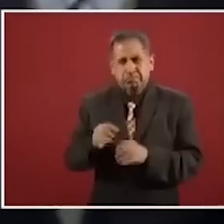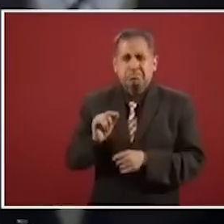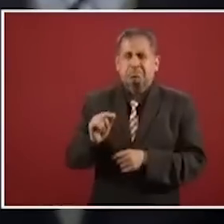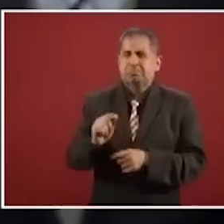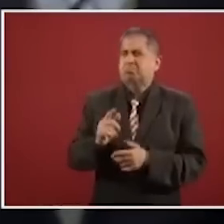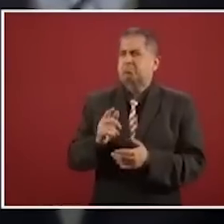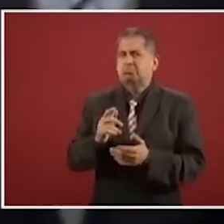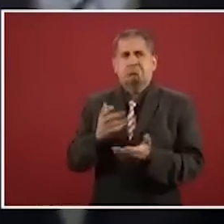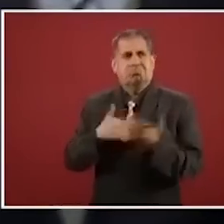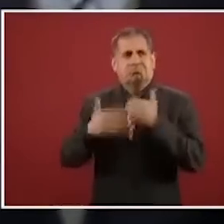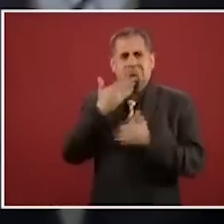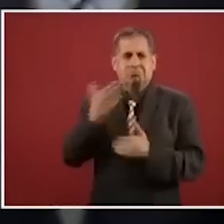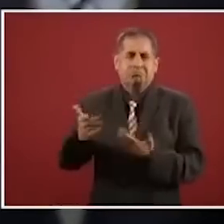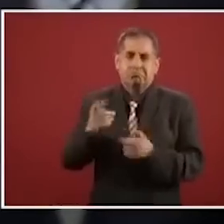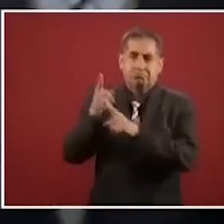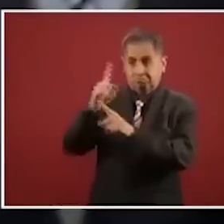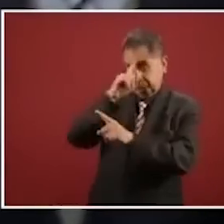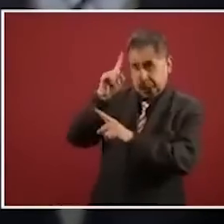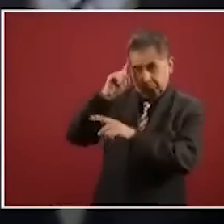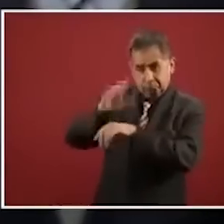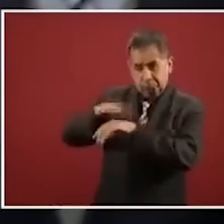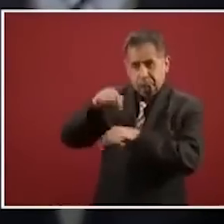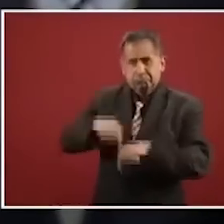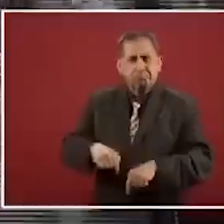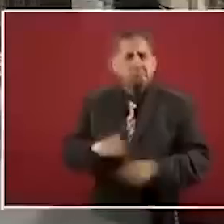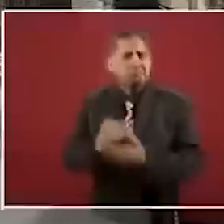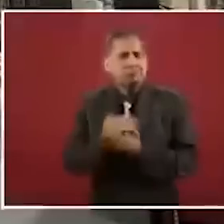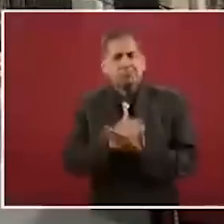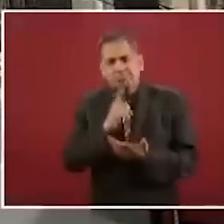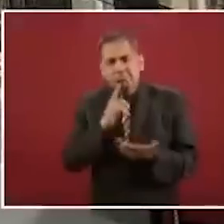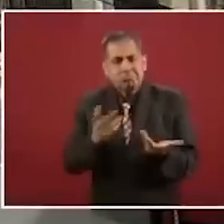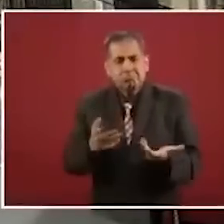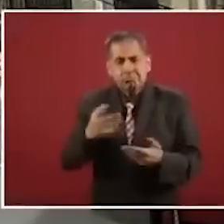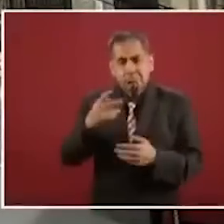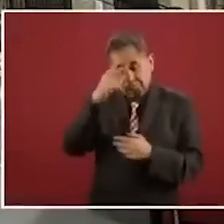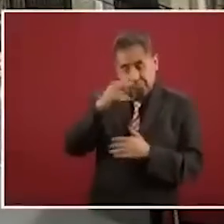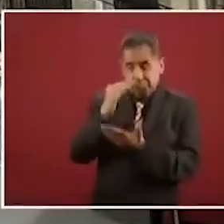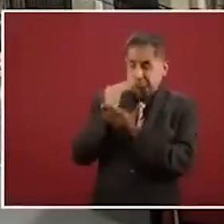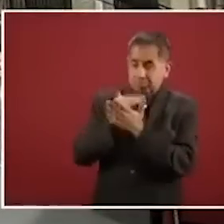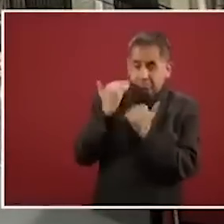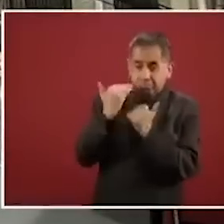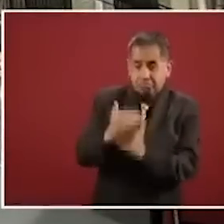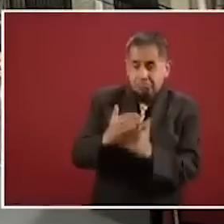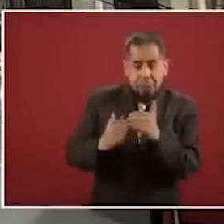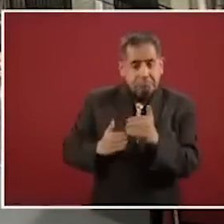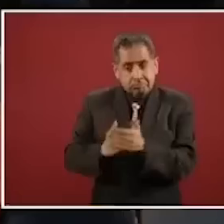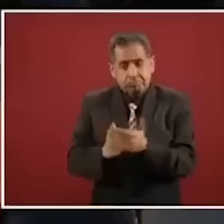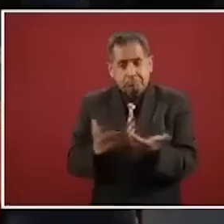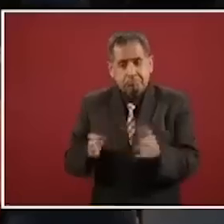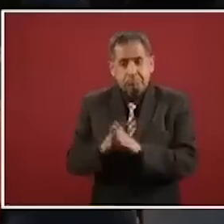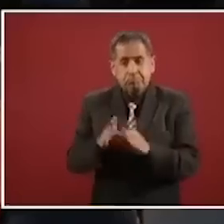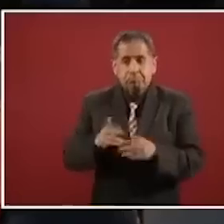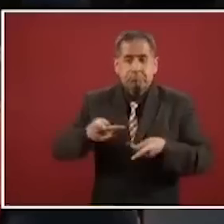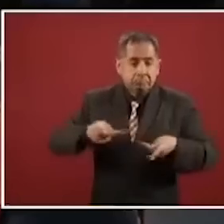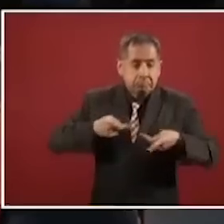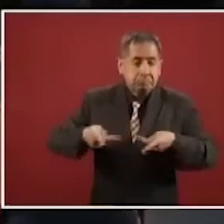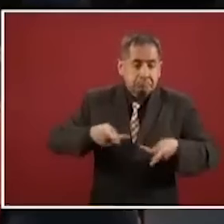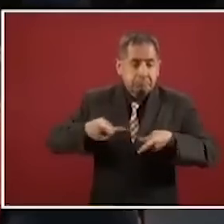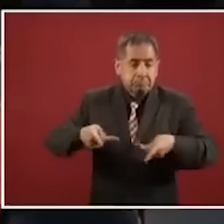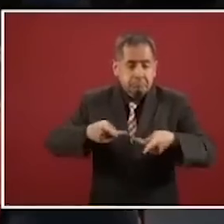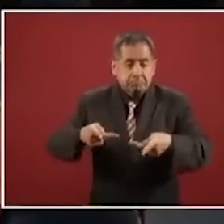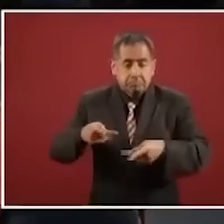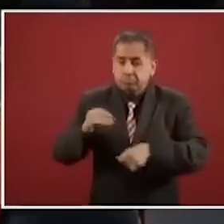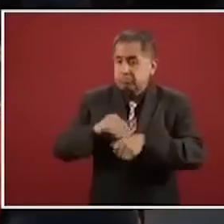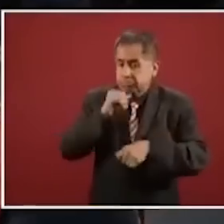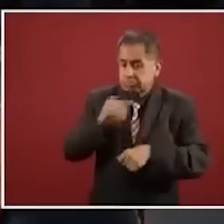catalogado, de lo que hubo en Madrid, esto puede detener este proyecto aquí en México que lleva varios años, pues ahora sí que en planeación? Y si